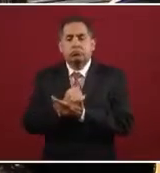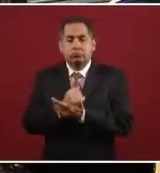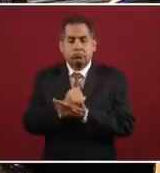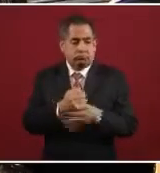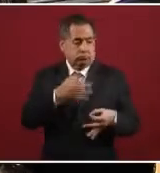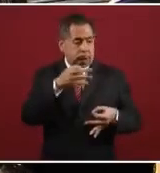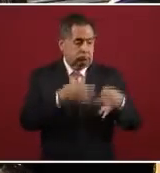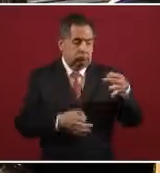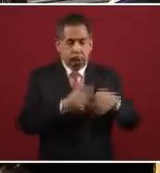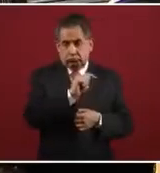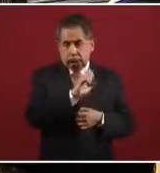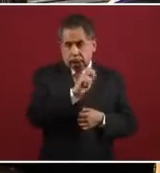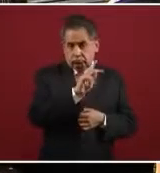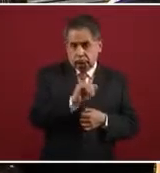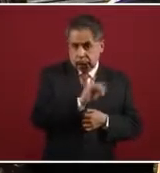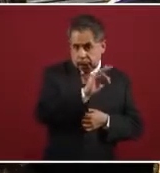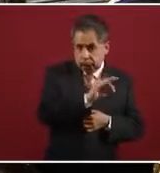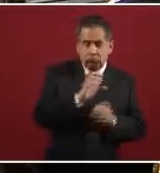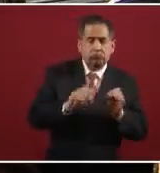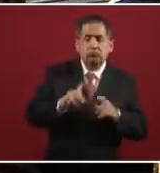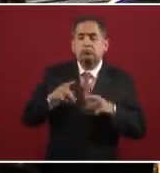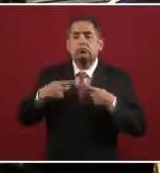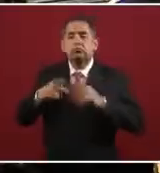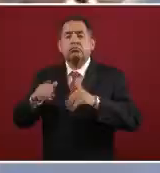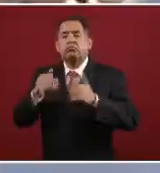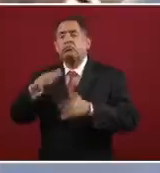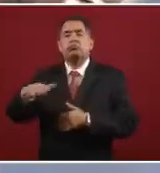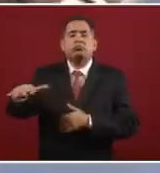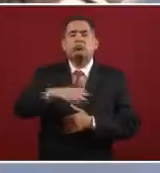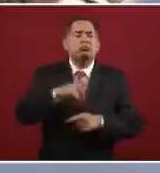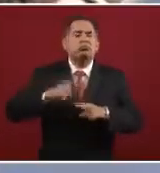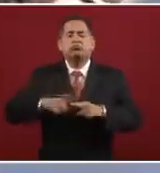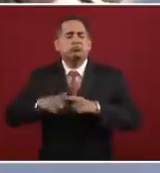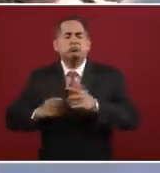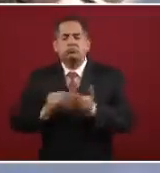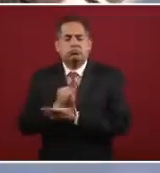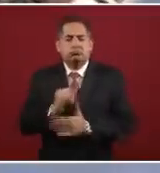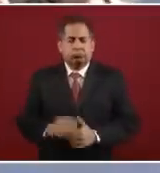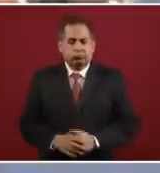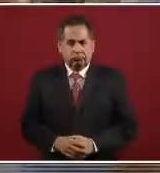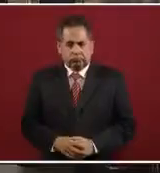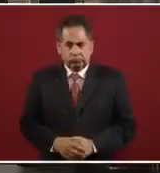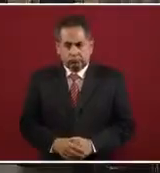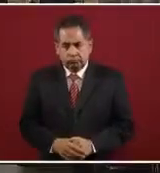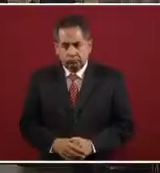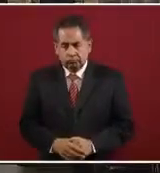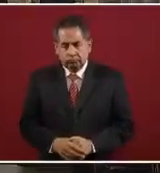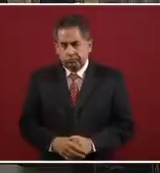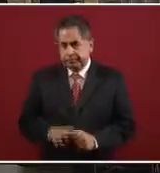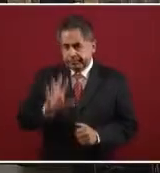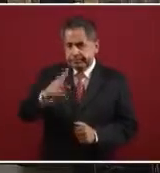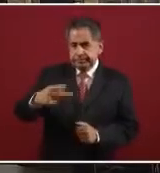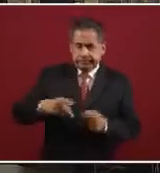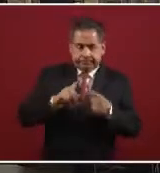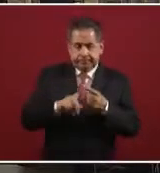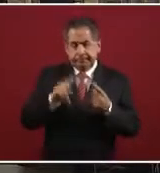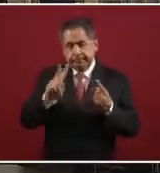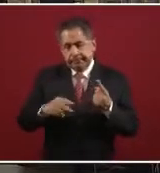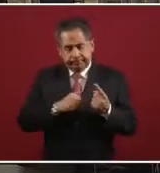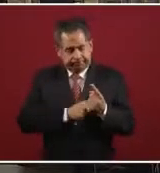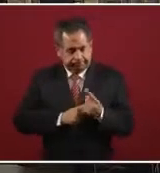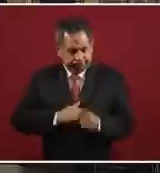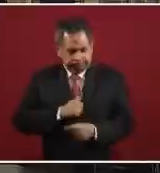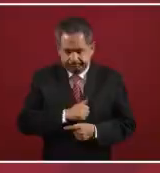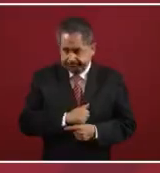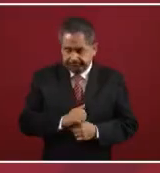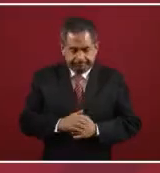determinar el periodo por el que debe de gobernar el señor Bonilla? Mire, acerca de la primera pregunta, es muy lamentable lo que